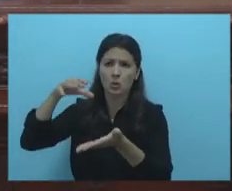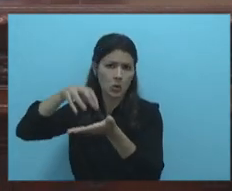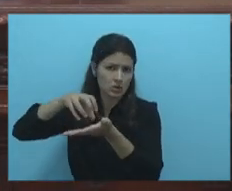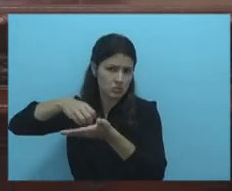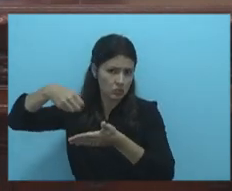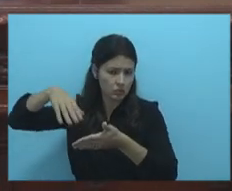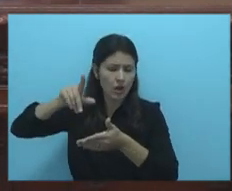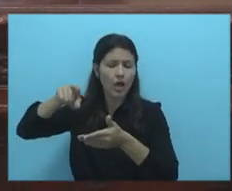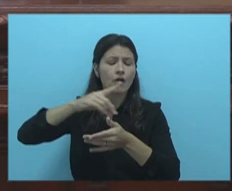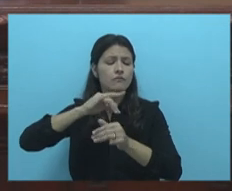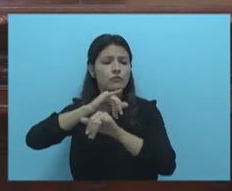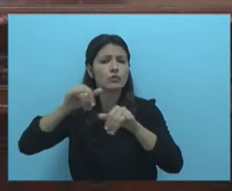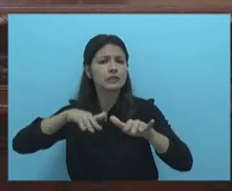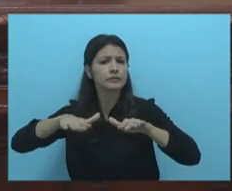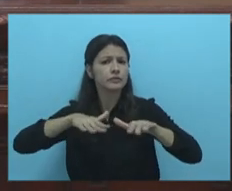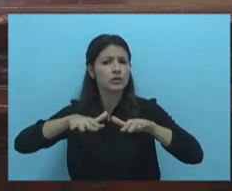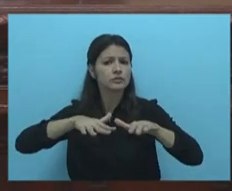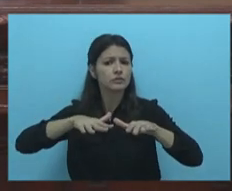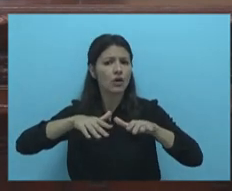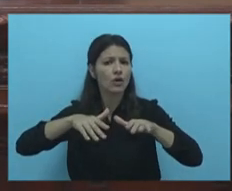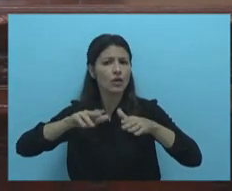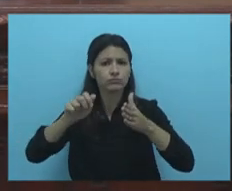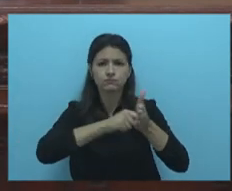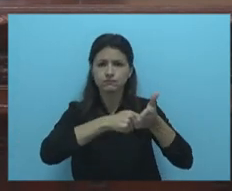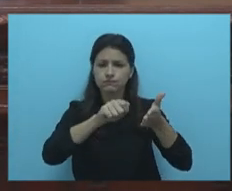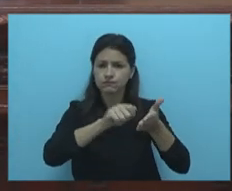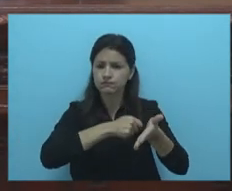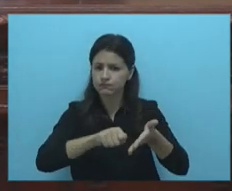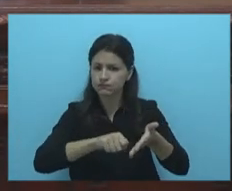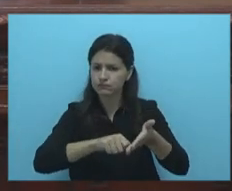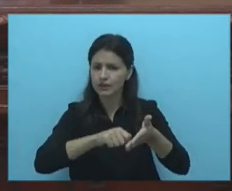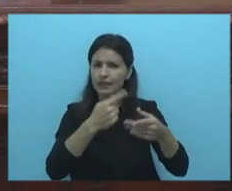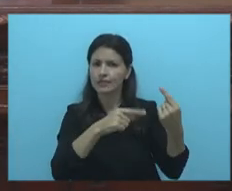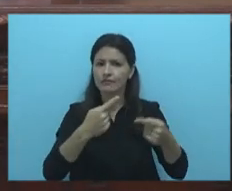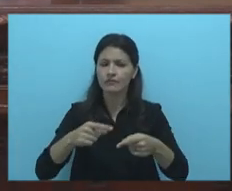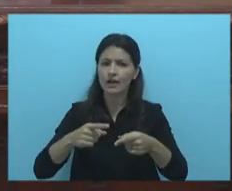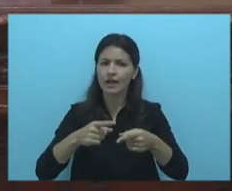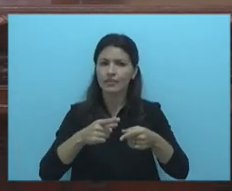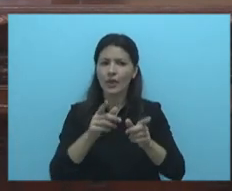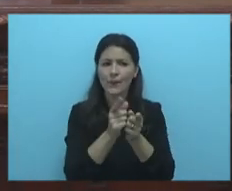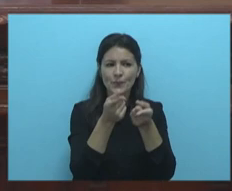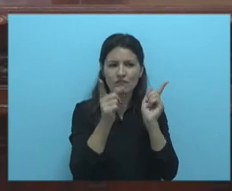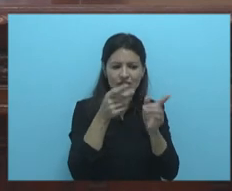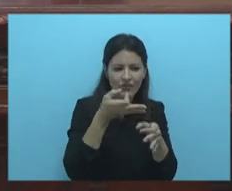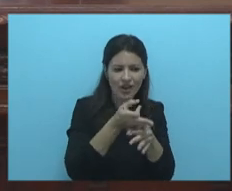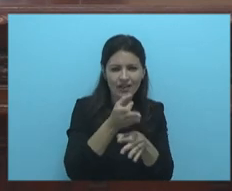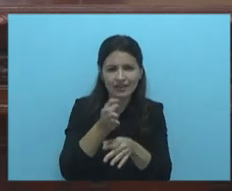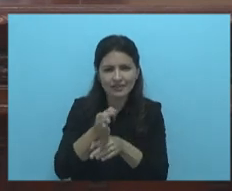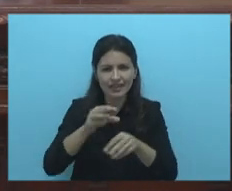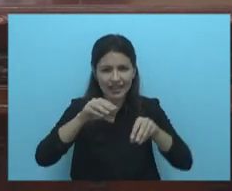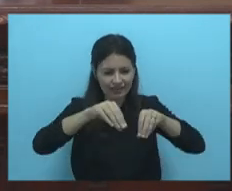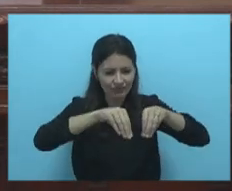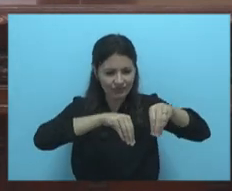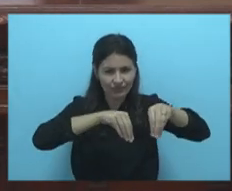corresponda, informe en relación a la continuidad de los contratos por prestación de servicios de docentes de ajedrez vinculados a la implementación del programa